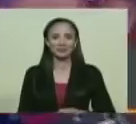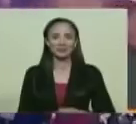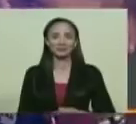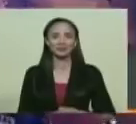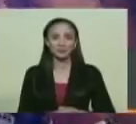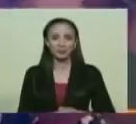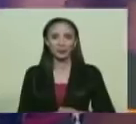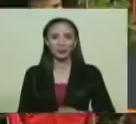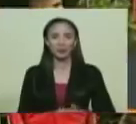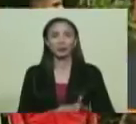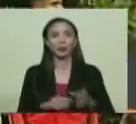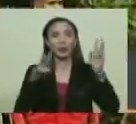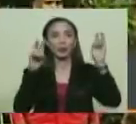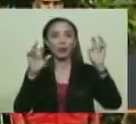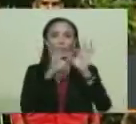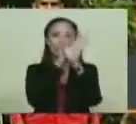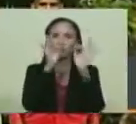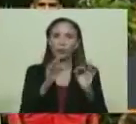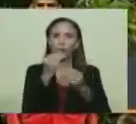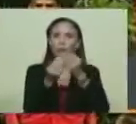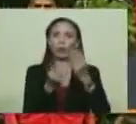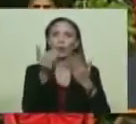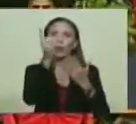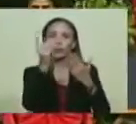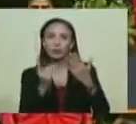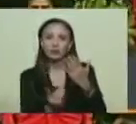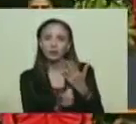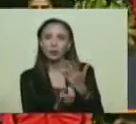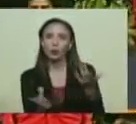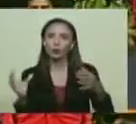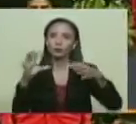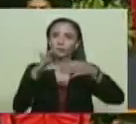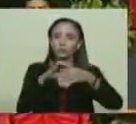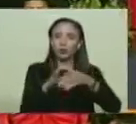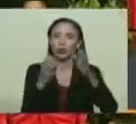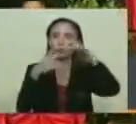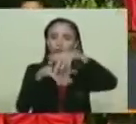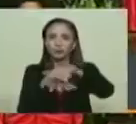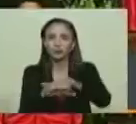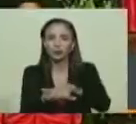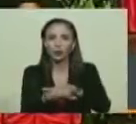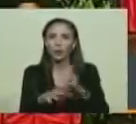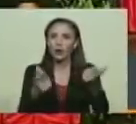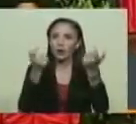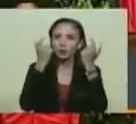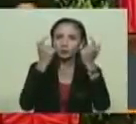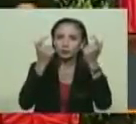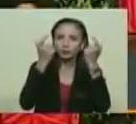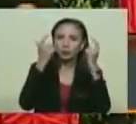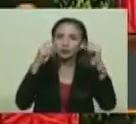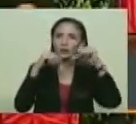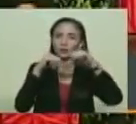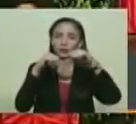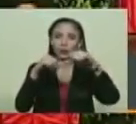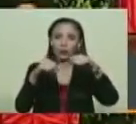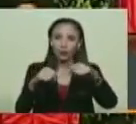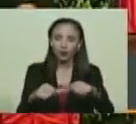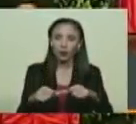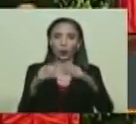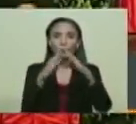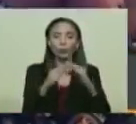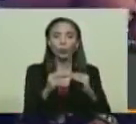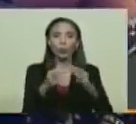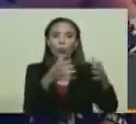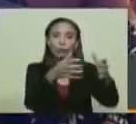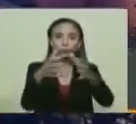En el nuevo modelo se plantea el diseño de un sistema homogéneo y estandarizado para la formación básica y continua para todos los cuerpos